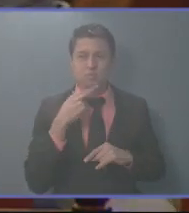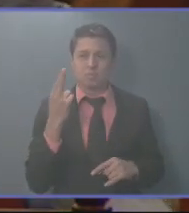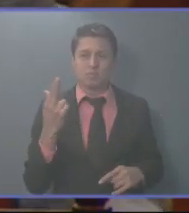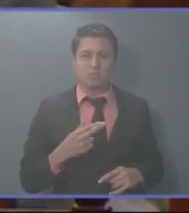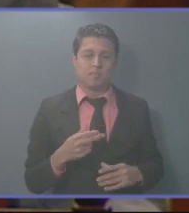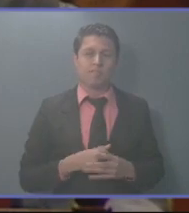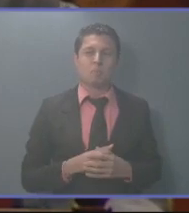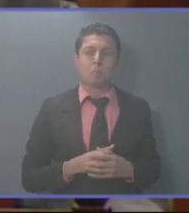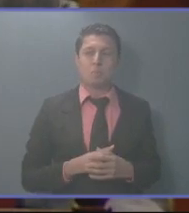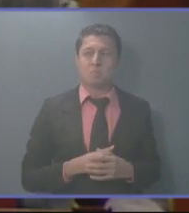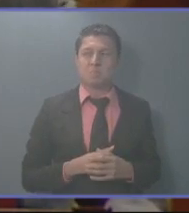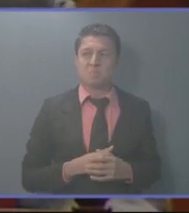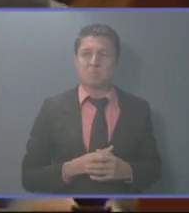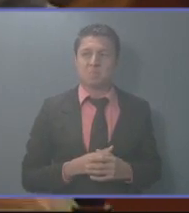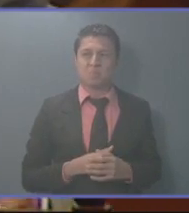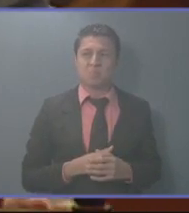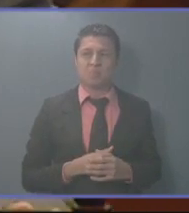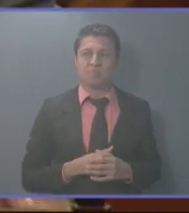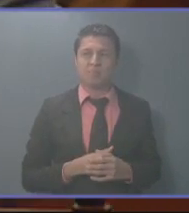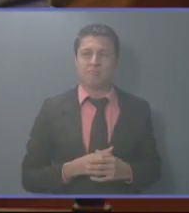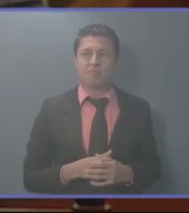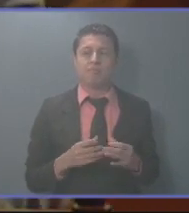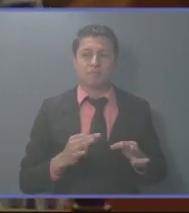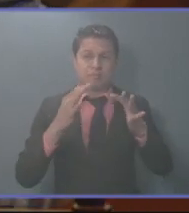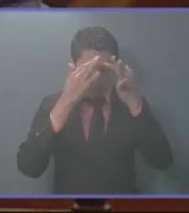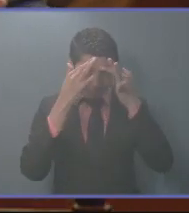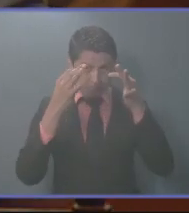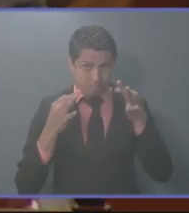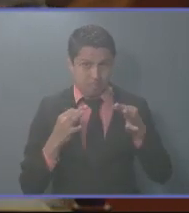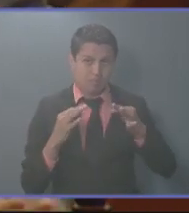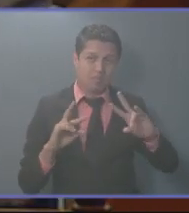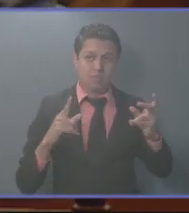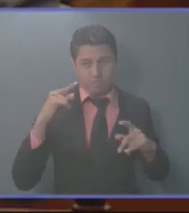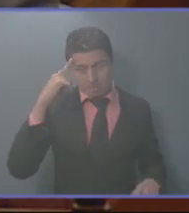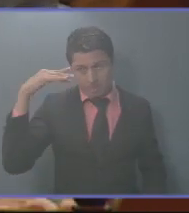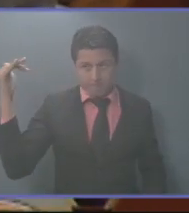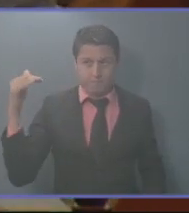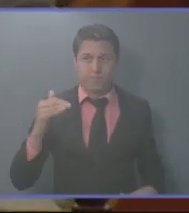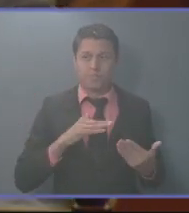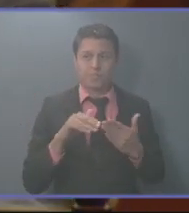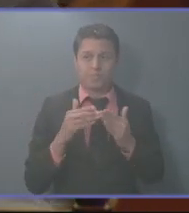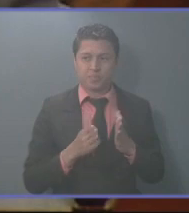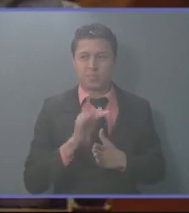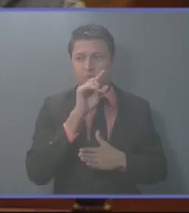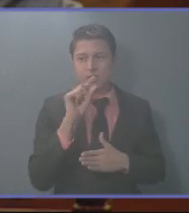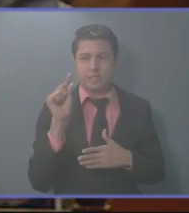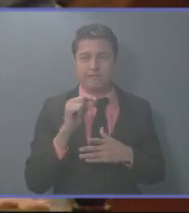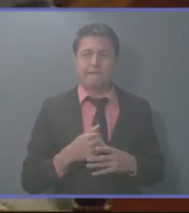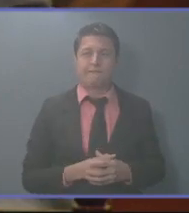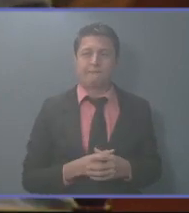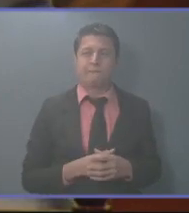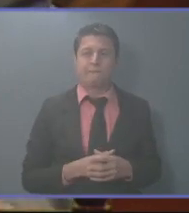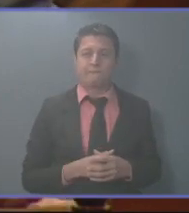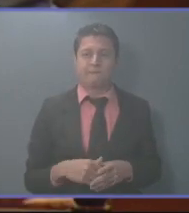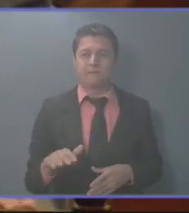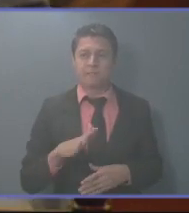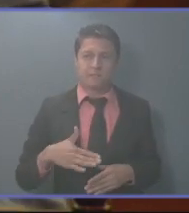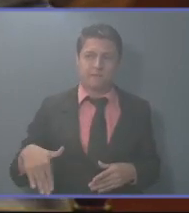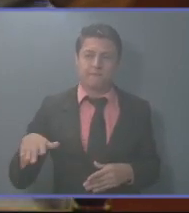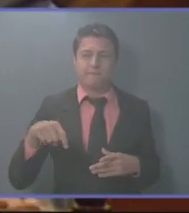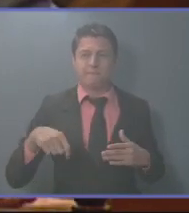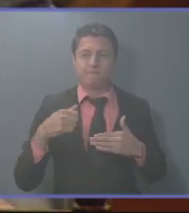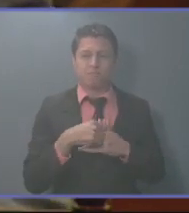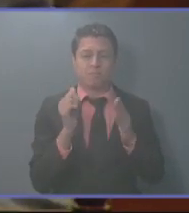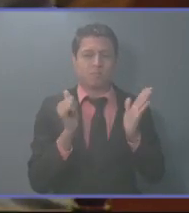realidades. La toma militar y policial de las instalaciones del recinto de la